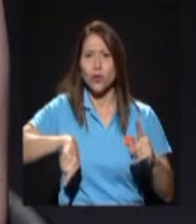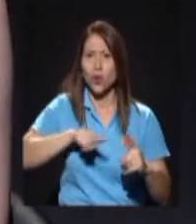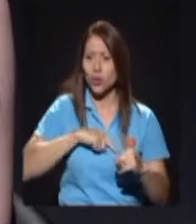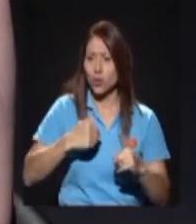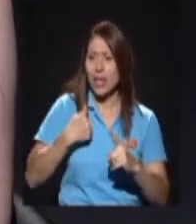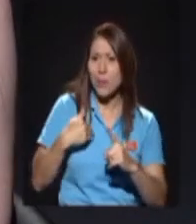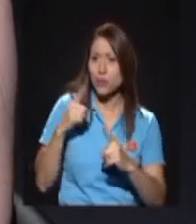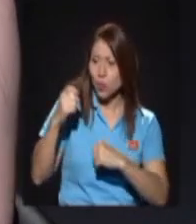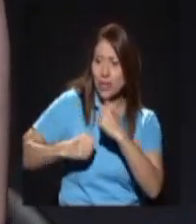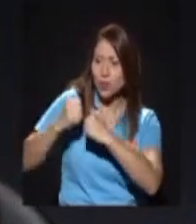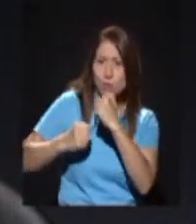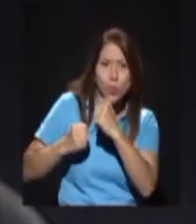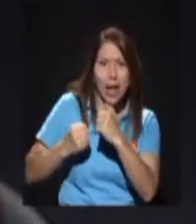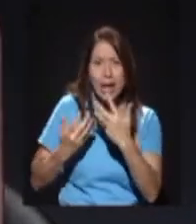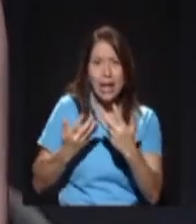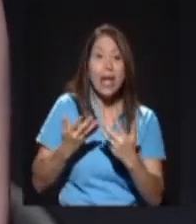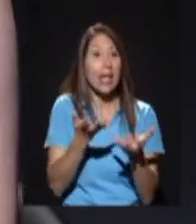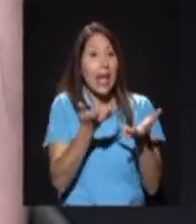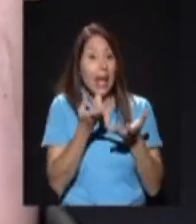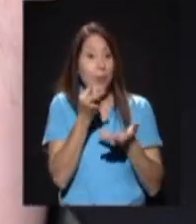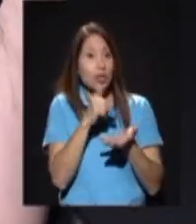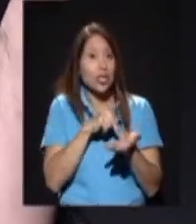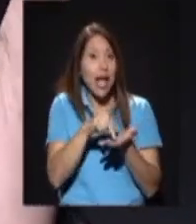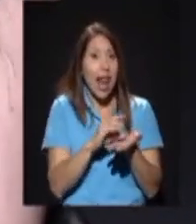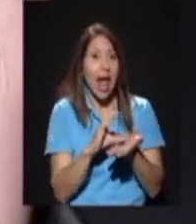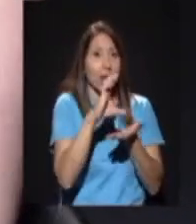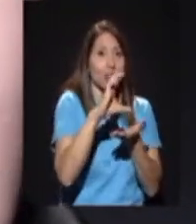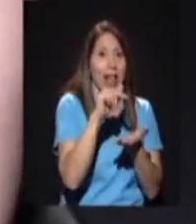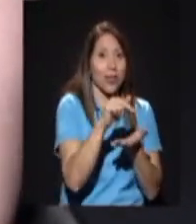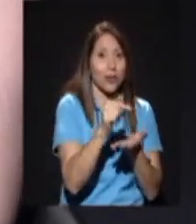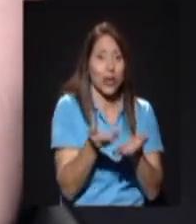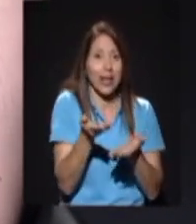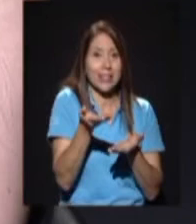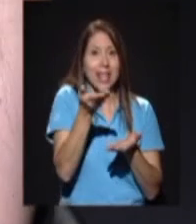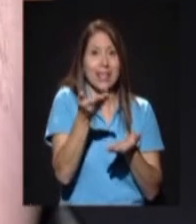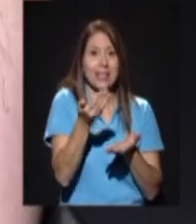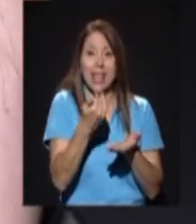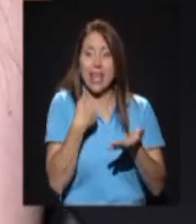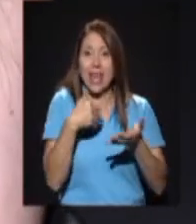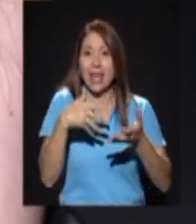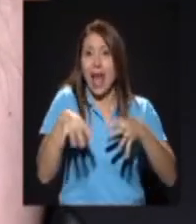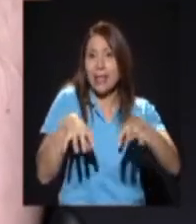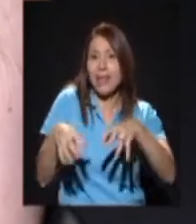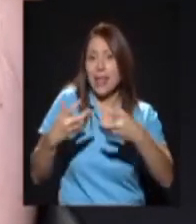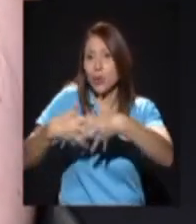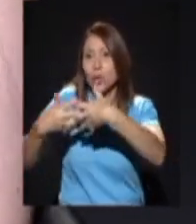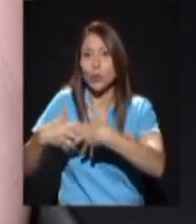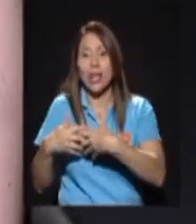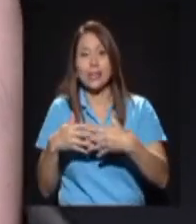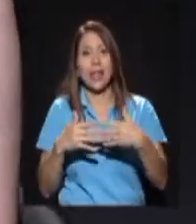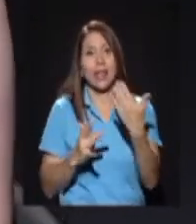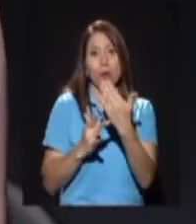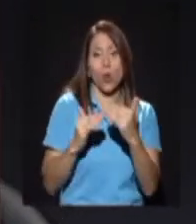productiva. Entonces, queremos salarios altos, crecientes, y tener actividades o industrias de alta